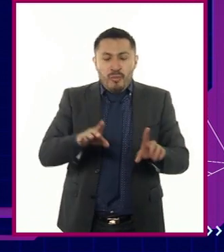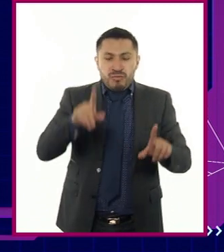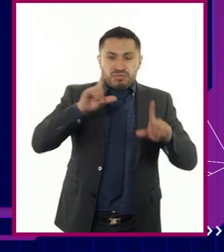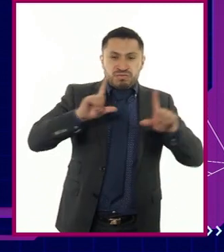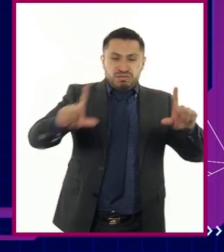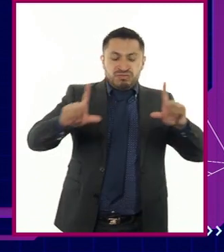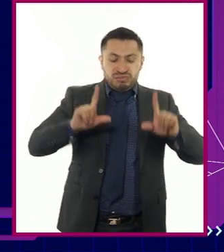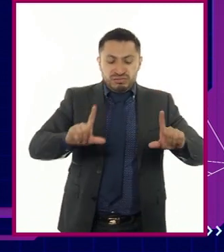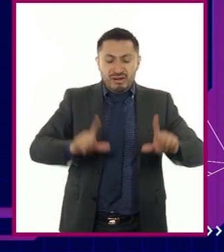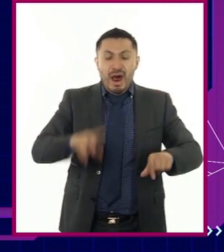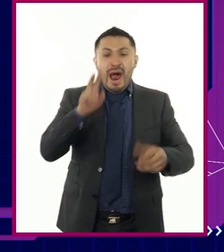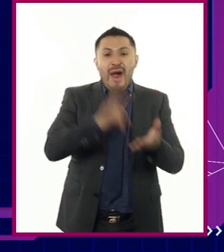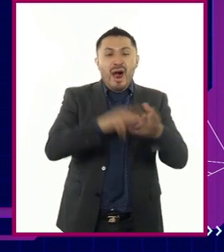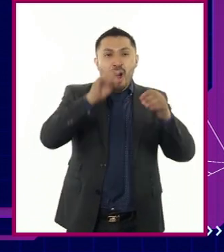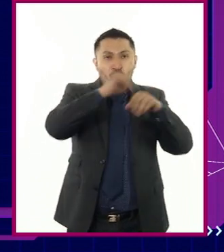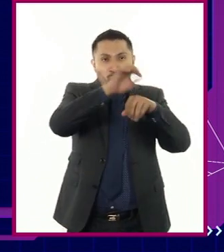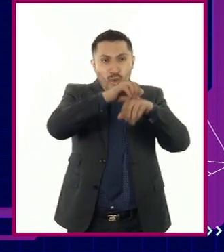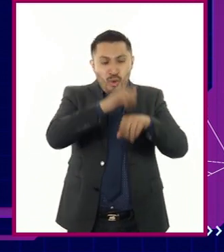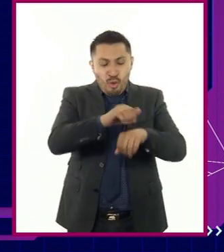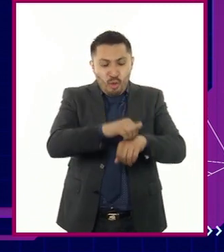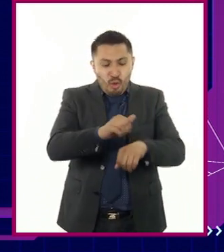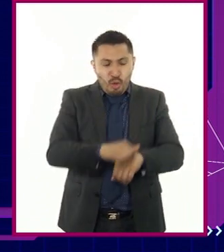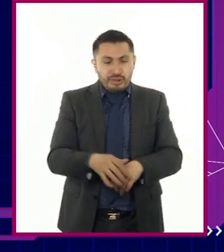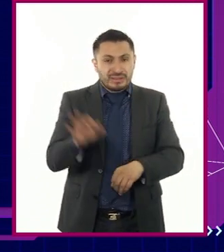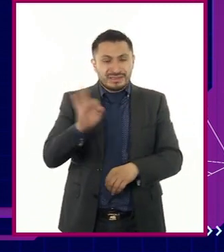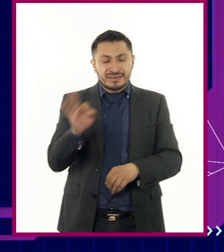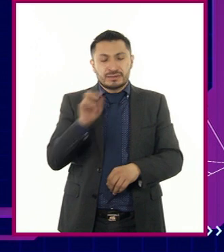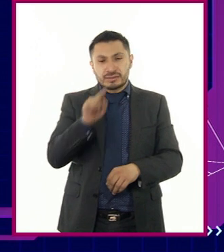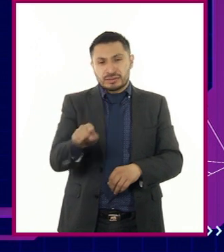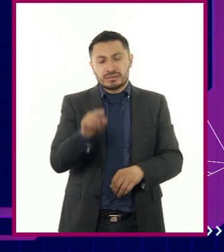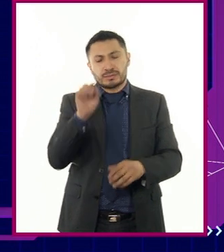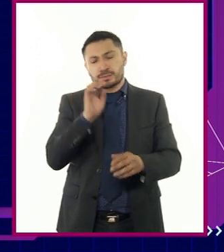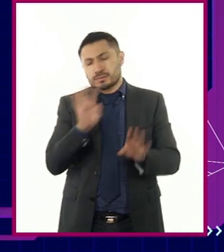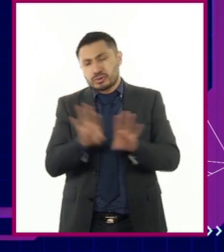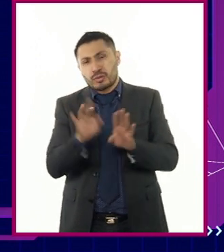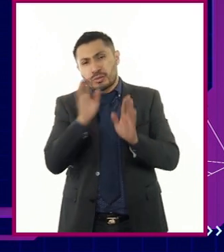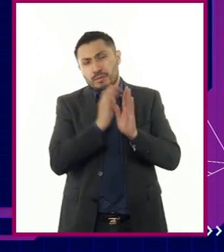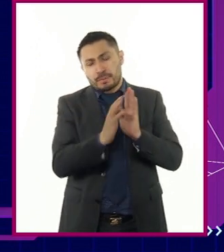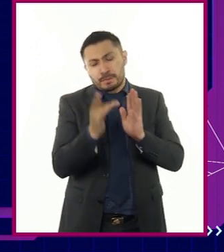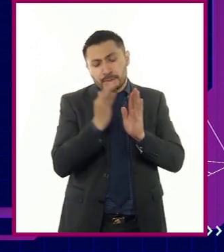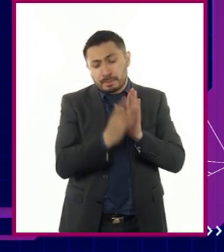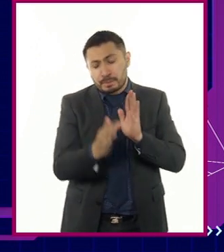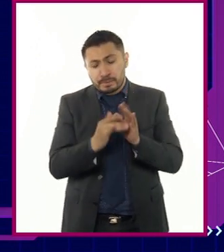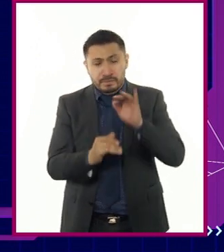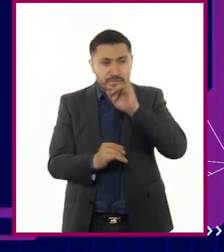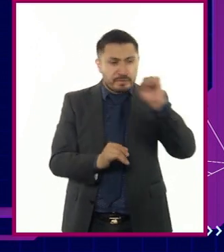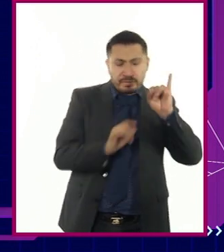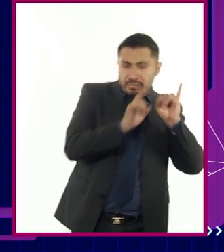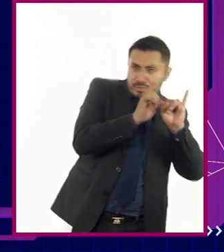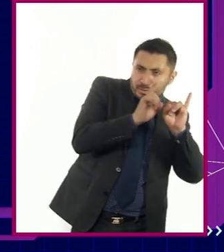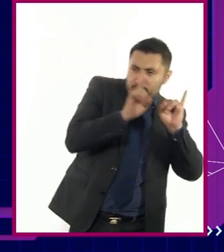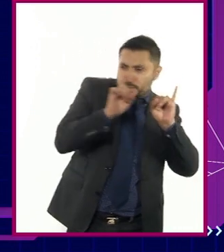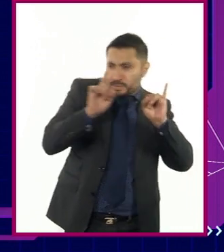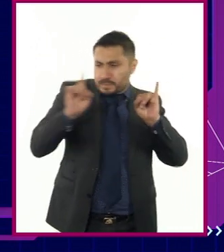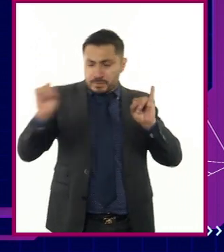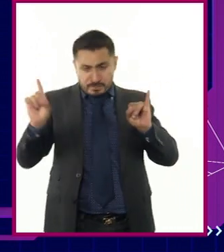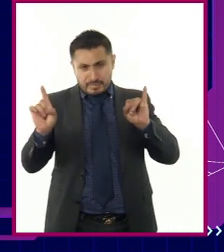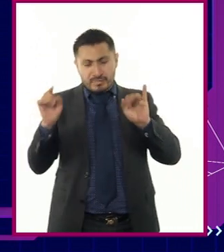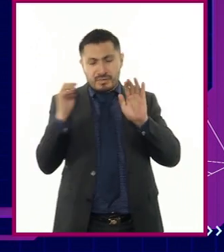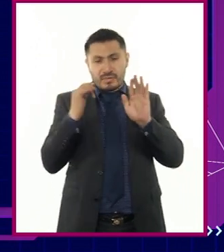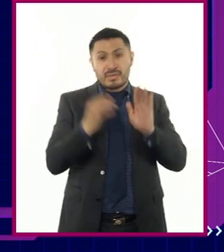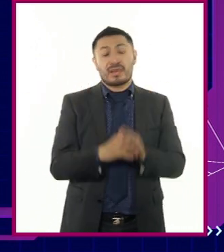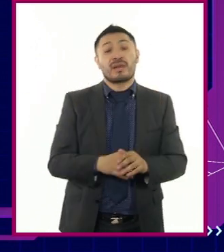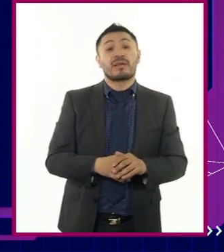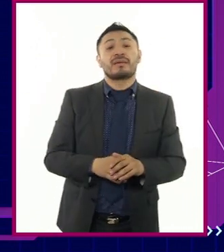valores. Si se hace una lectura del esquema de izquierda a derecha, se puede observar que, conforme disminuye la frecuencia,